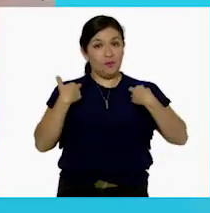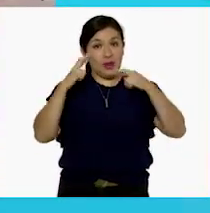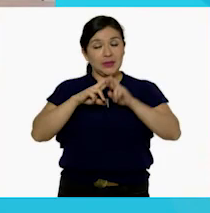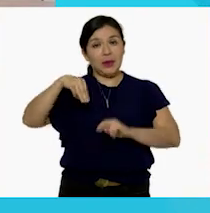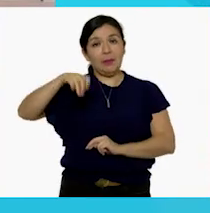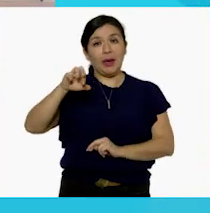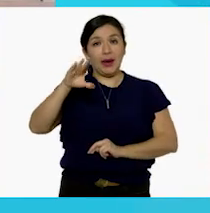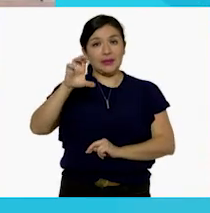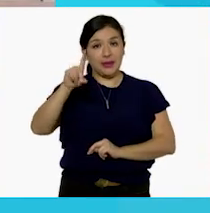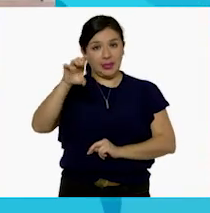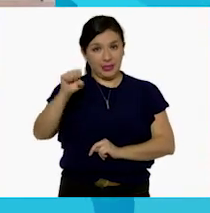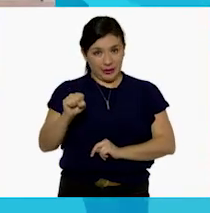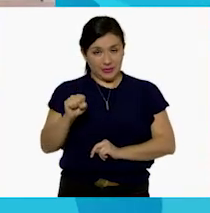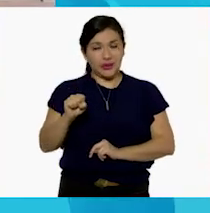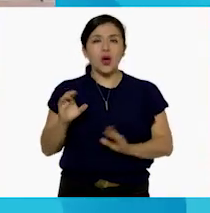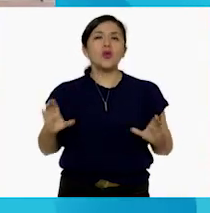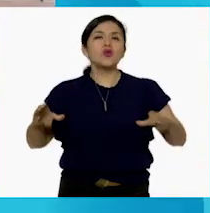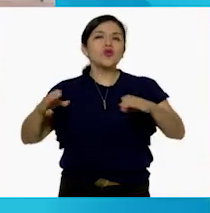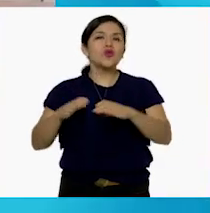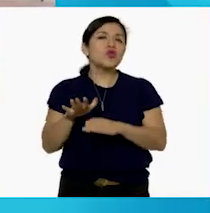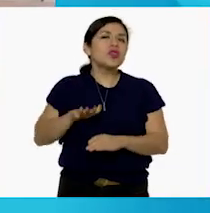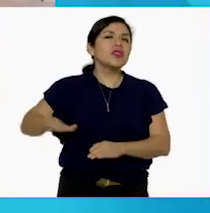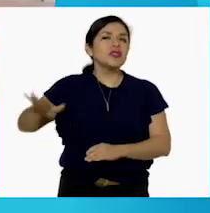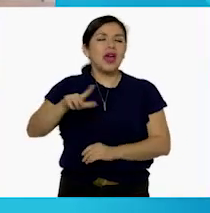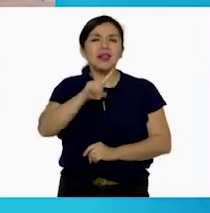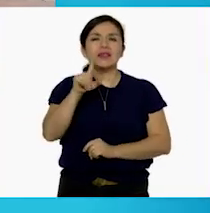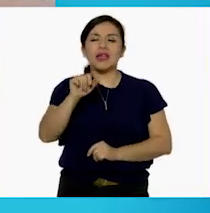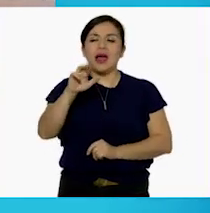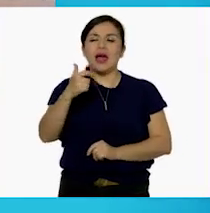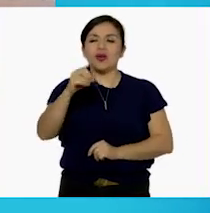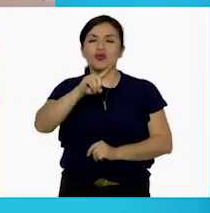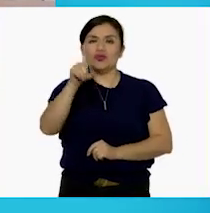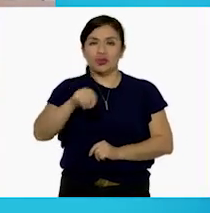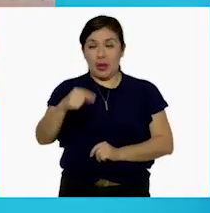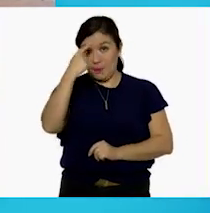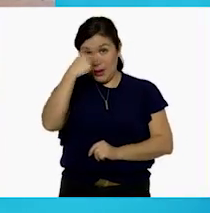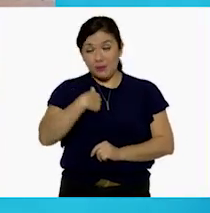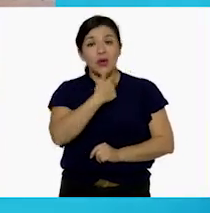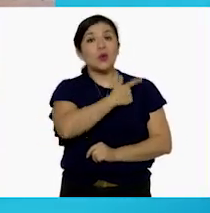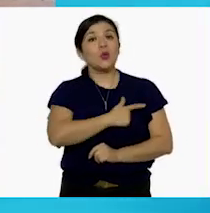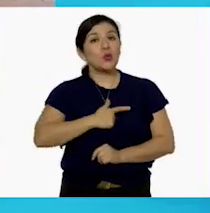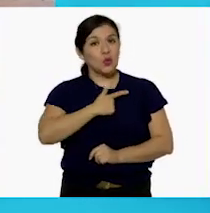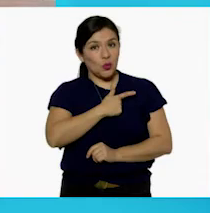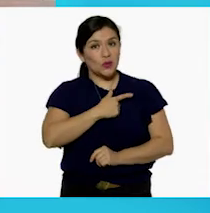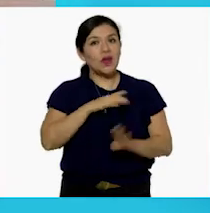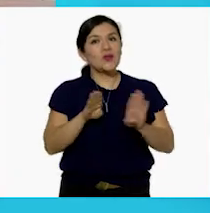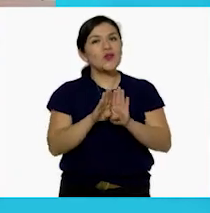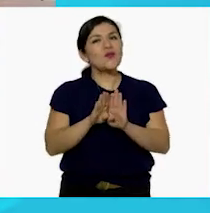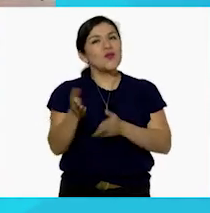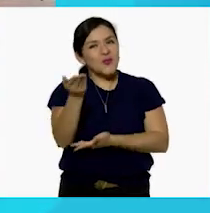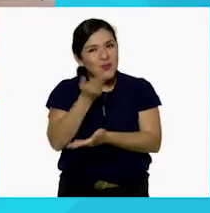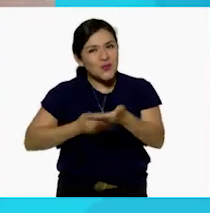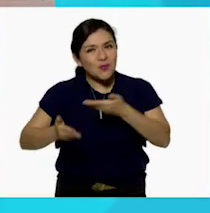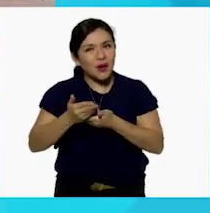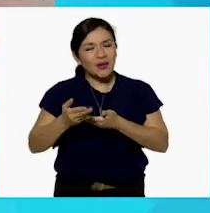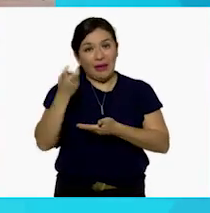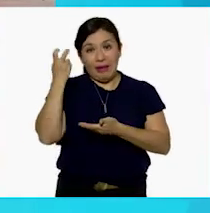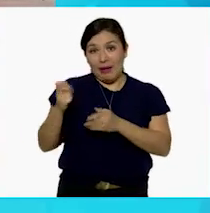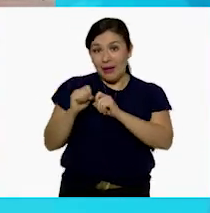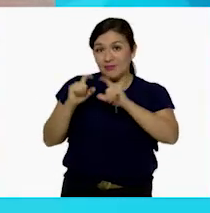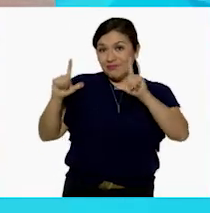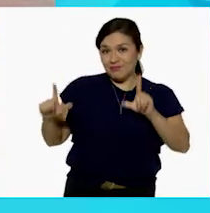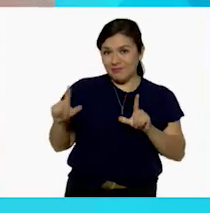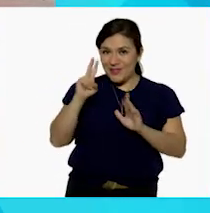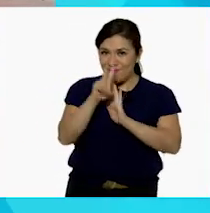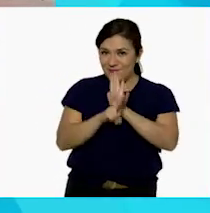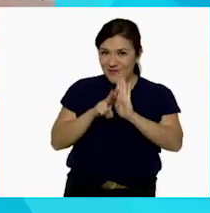Mercedes Alcántara de la comunidad de Higuera de Zaragoza. Es un placer para mí poder compartirles la presente